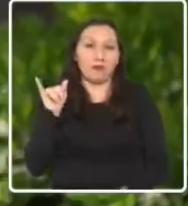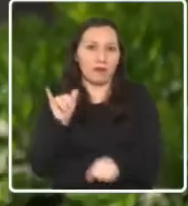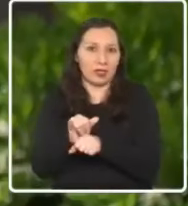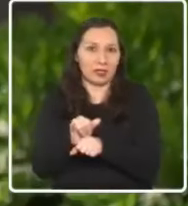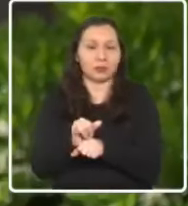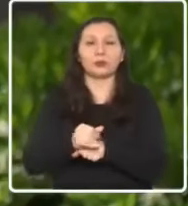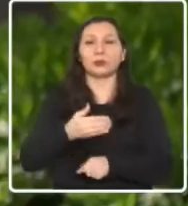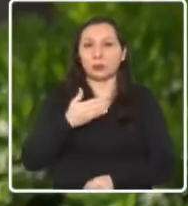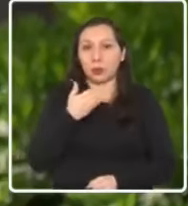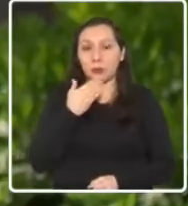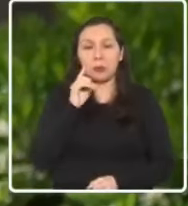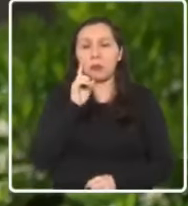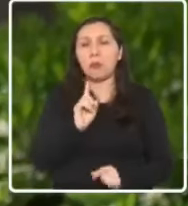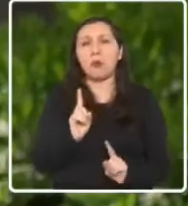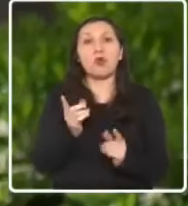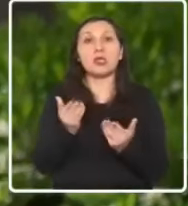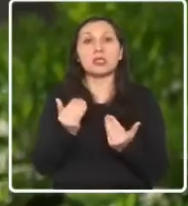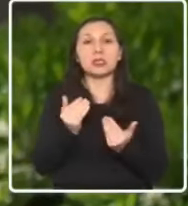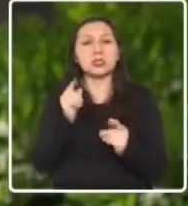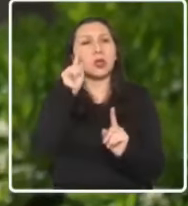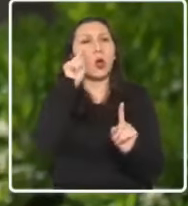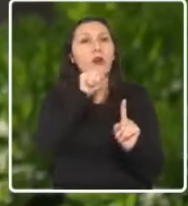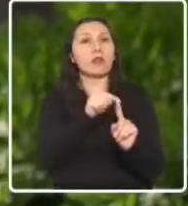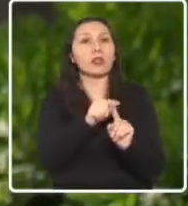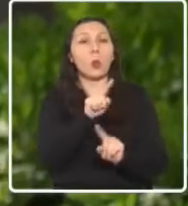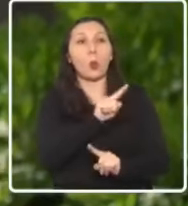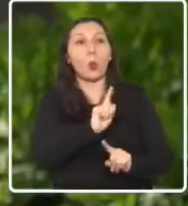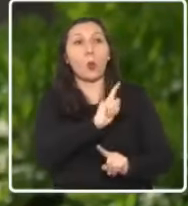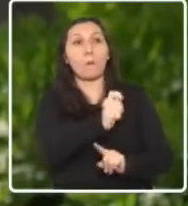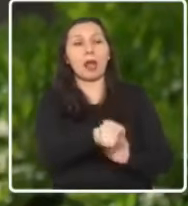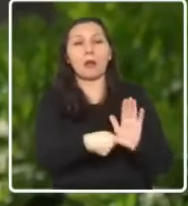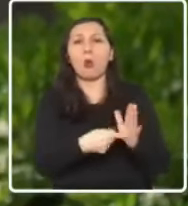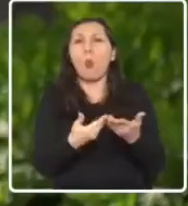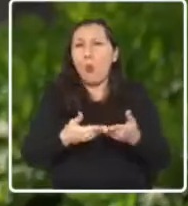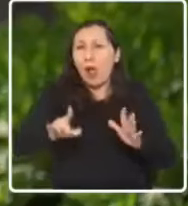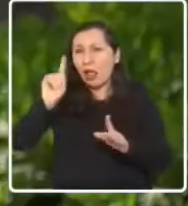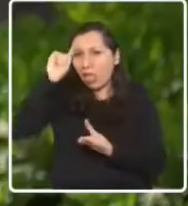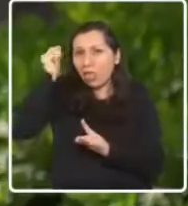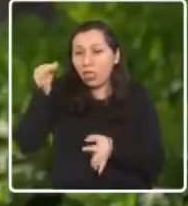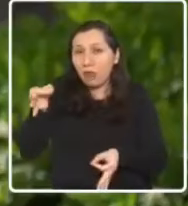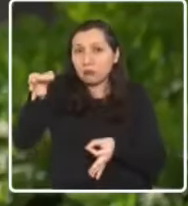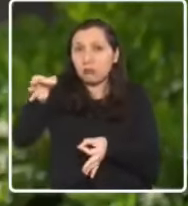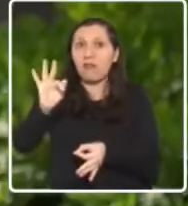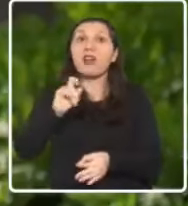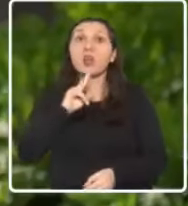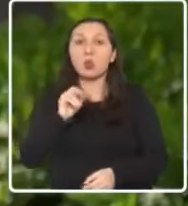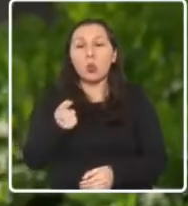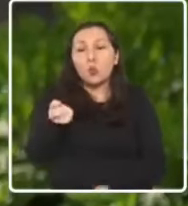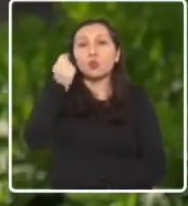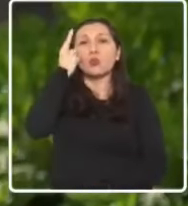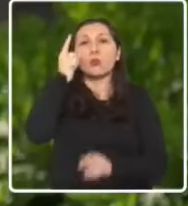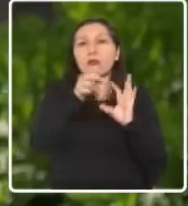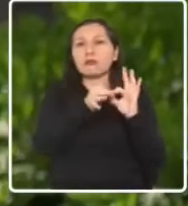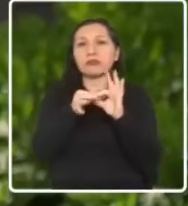falsas, sin necesidad que sea con un objetivo de evasión de impuestos, sino que para cualquier propósito, como lo hemos conocido recientemente a